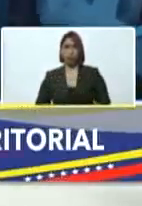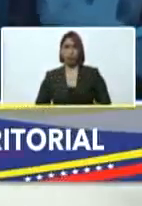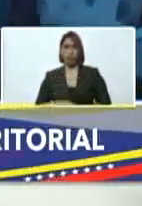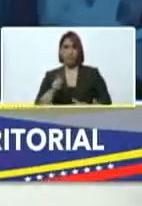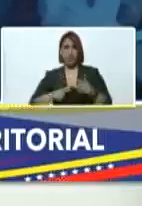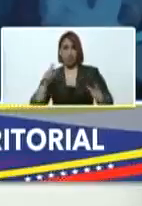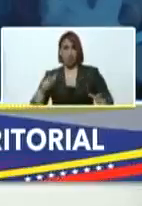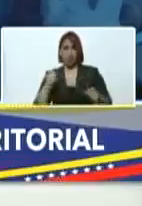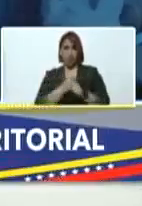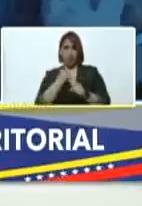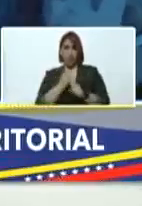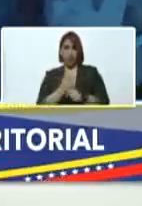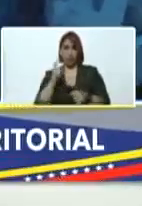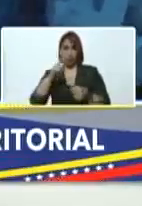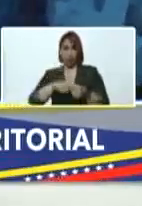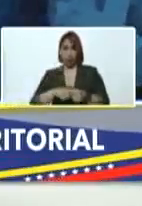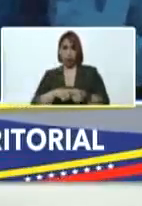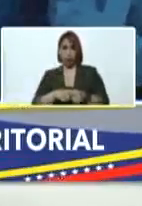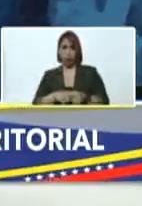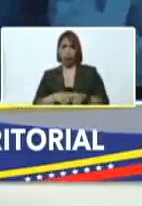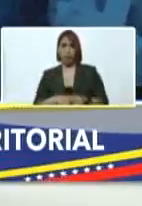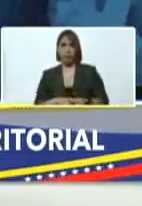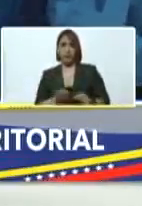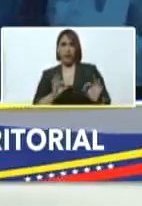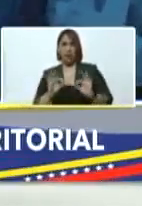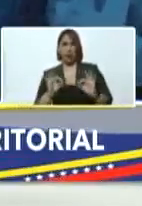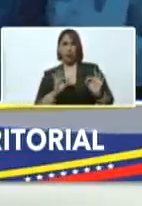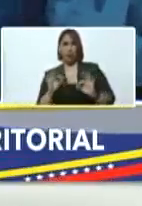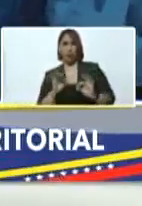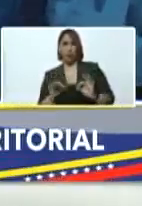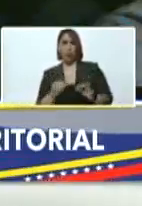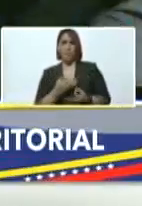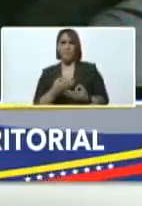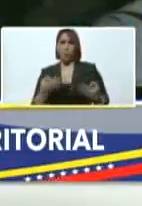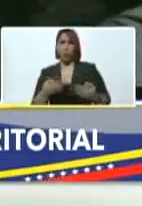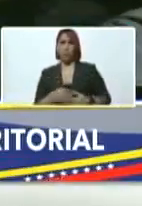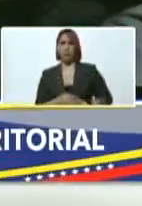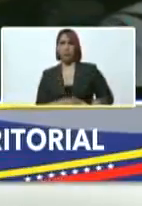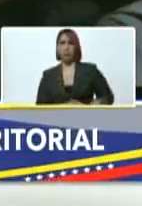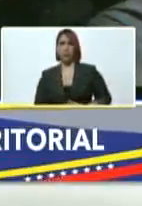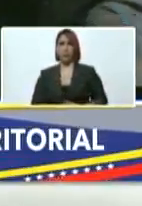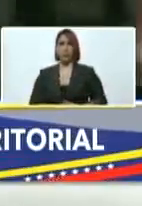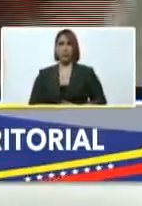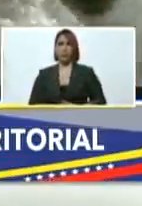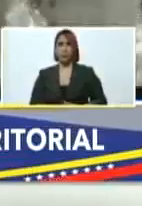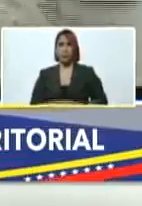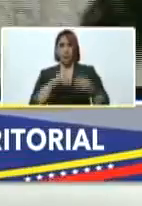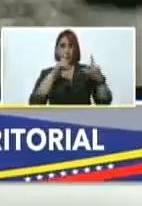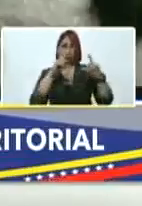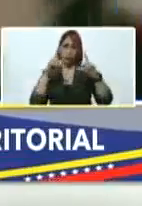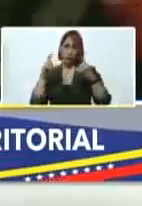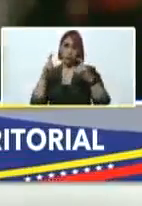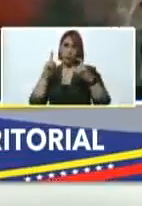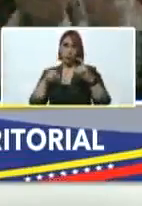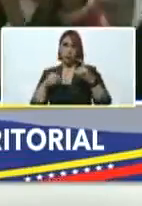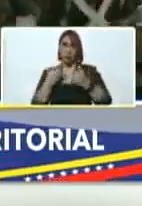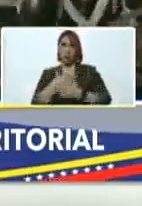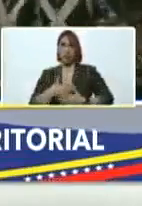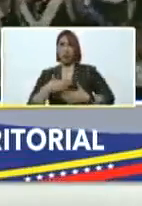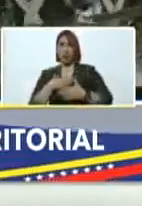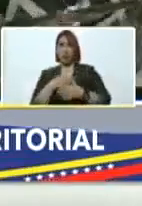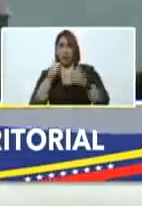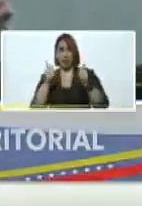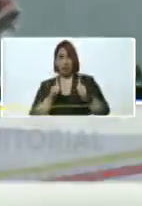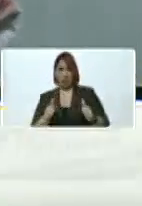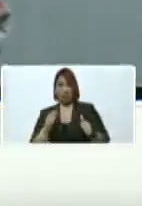trabajó. La actuación es impecable, la dirección impecable, la fotografía, la calidad artística,